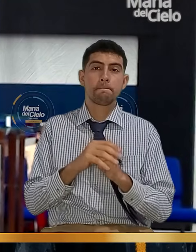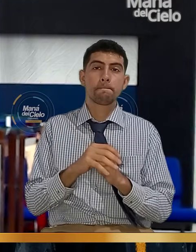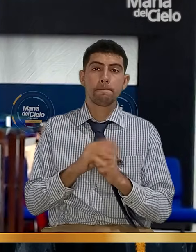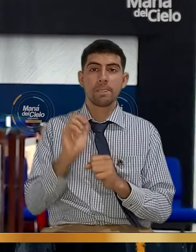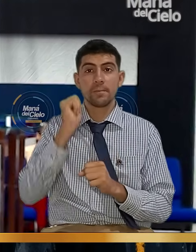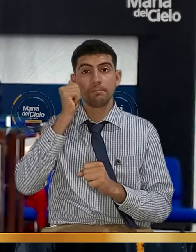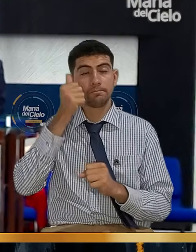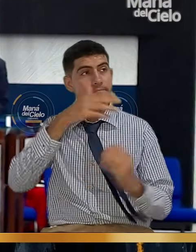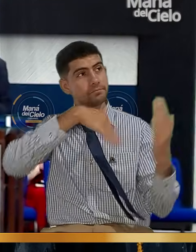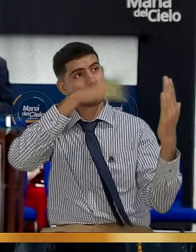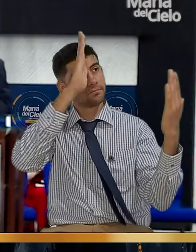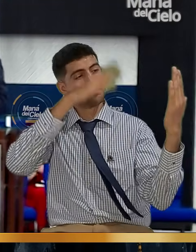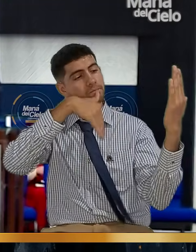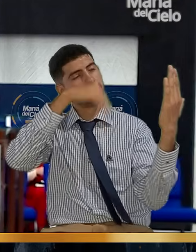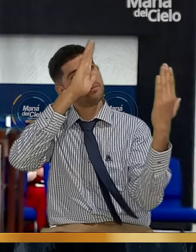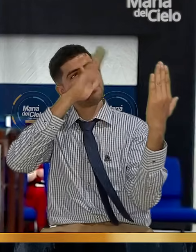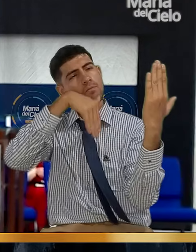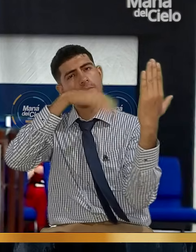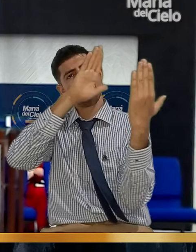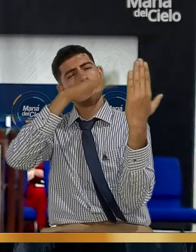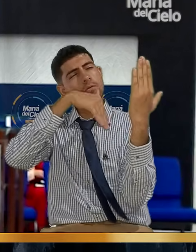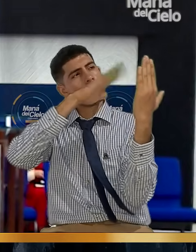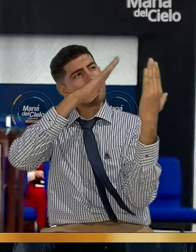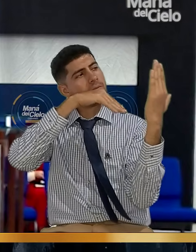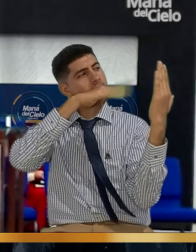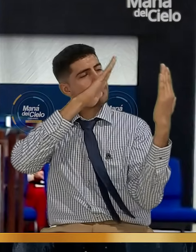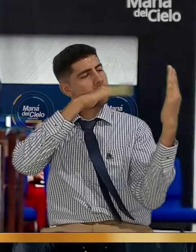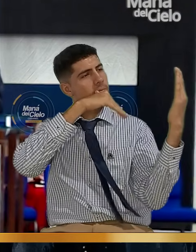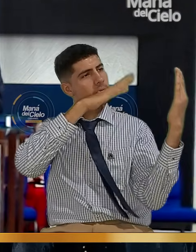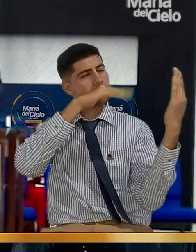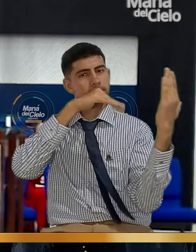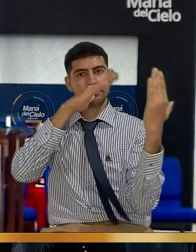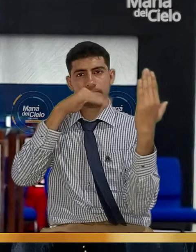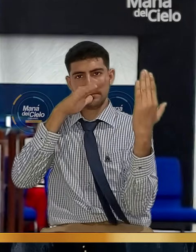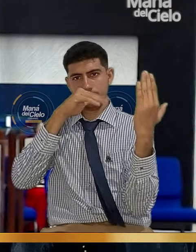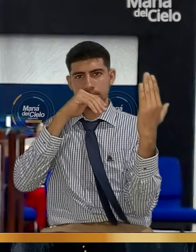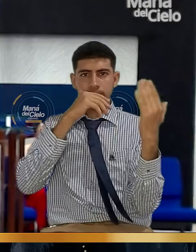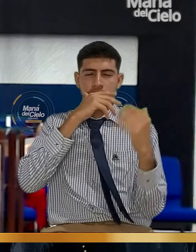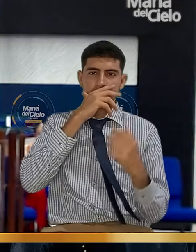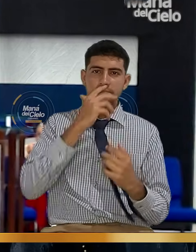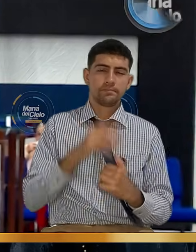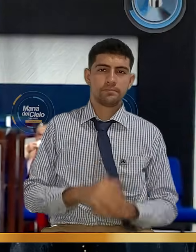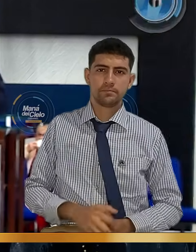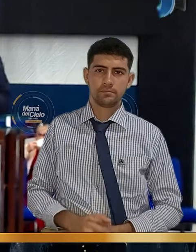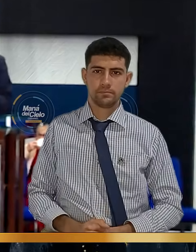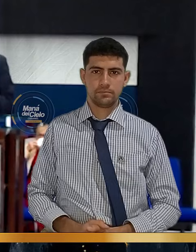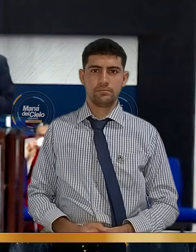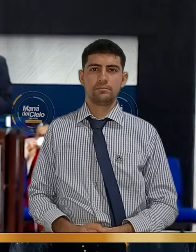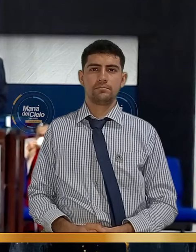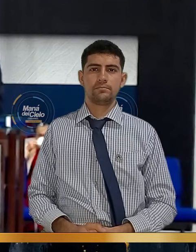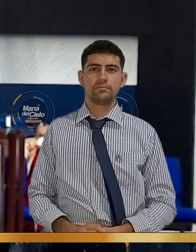menos esta primera parte. Gloria al Señor. Ya mañana pues van a pintar allá. Así